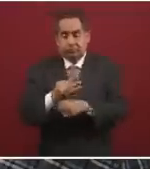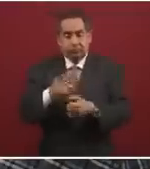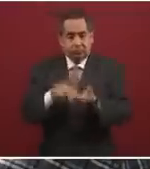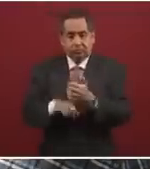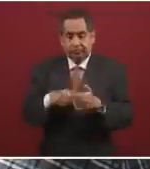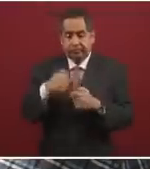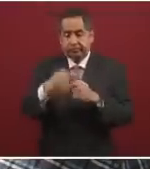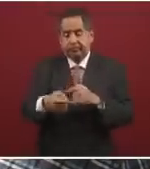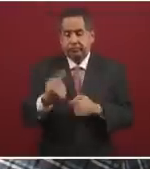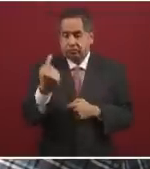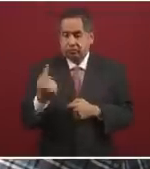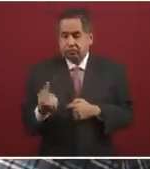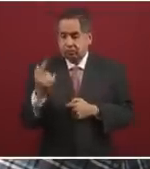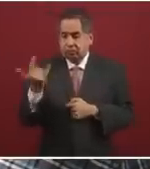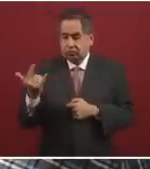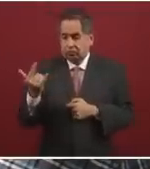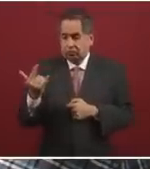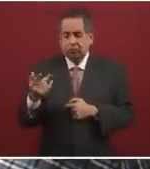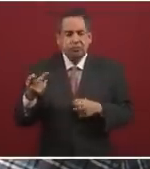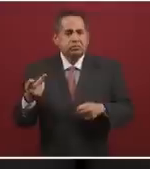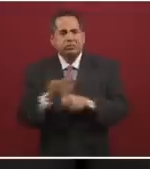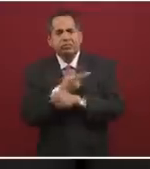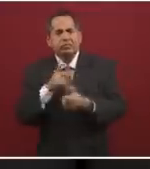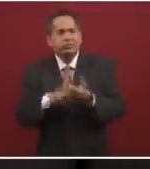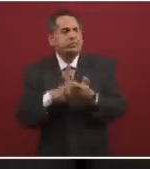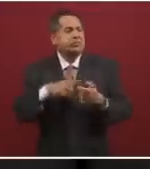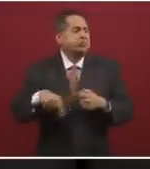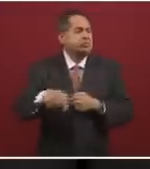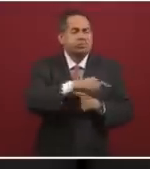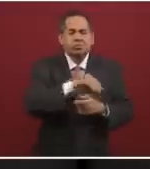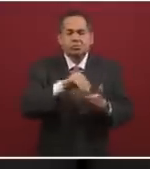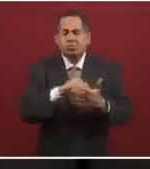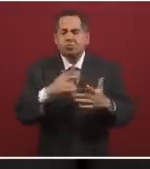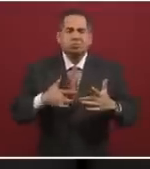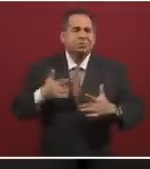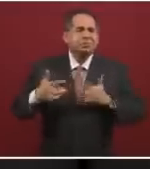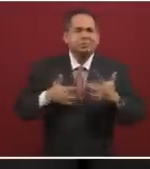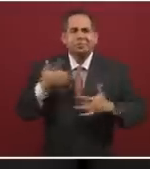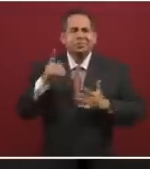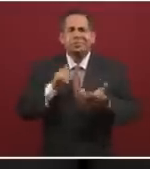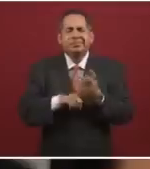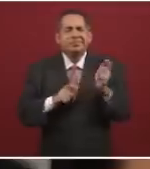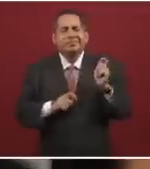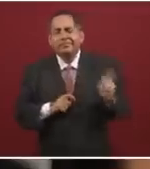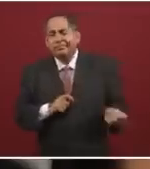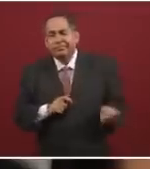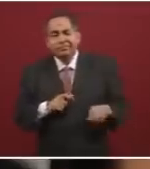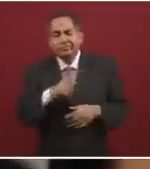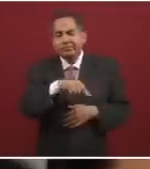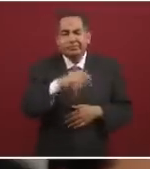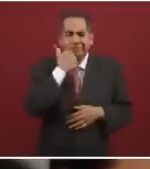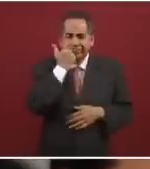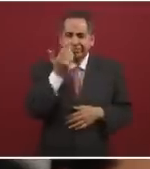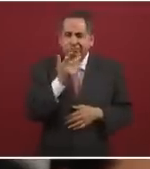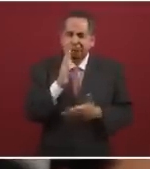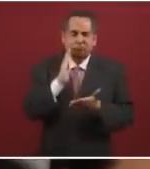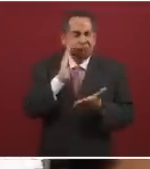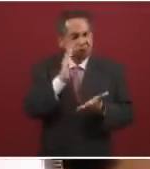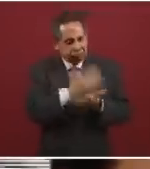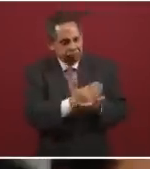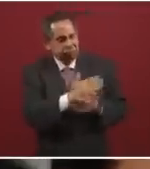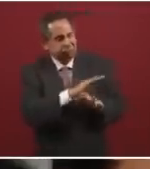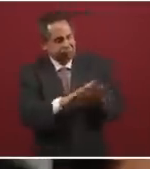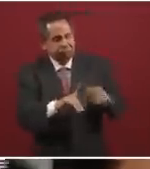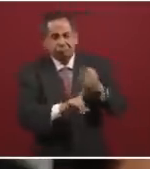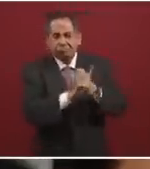el primero de julio, ha habido un ánimo constante que tiene que ver con frenar a estas autoridades que generan